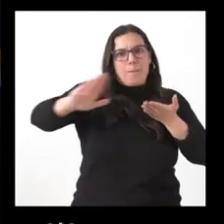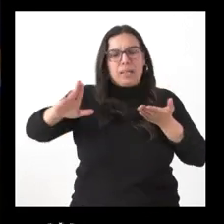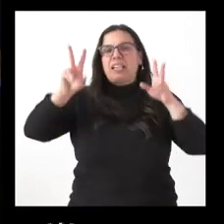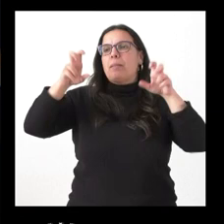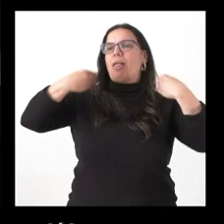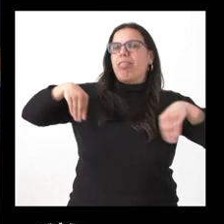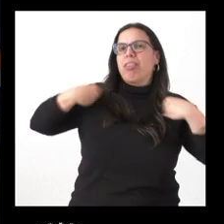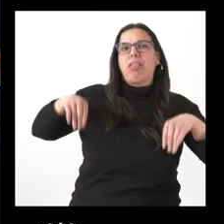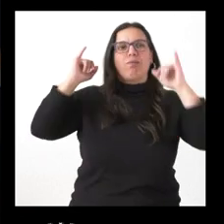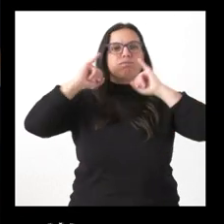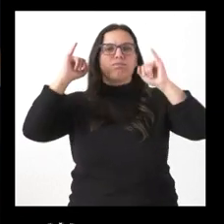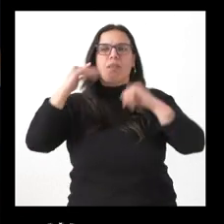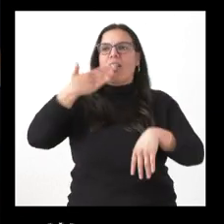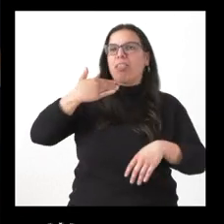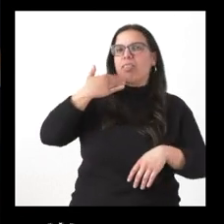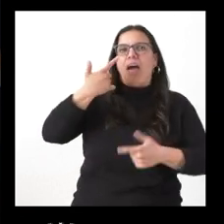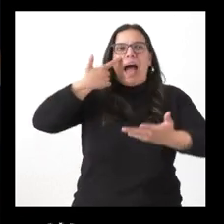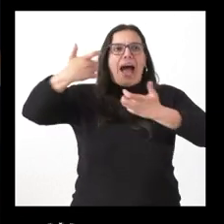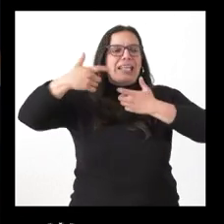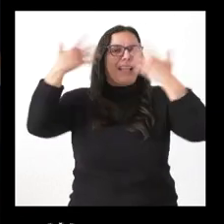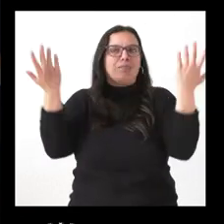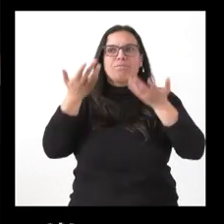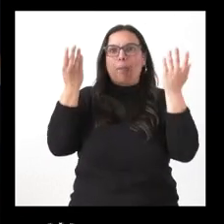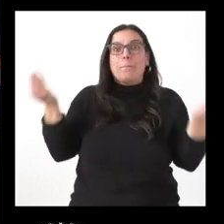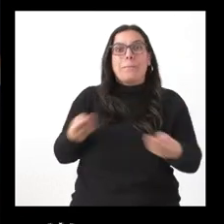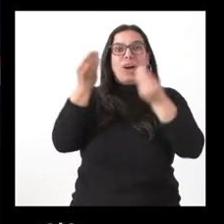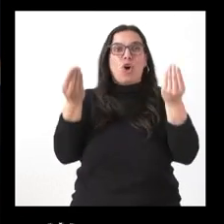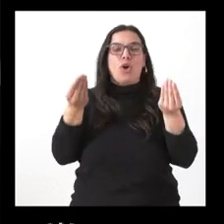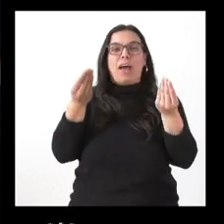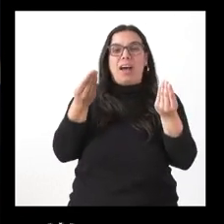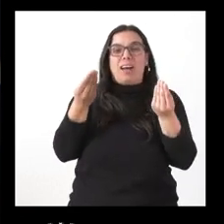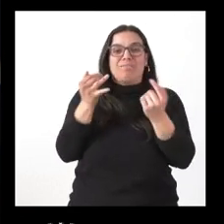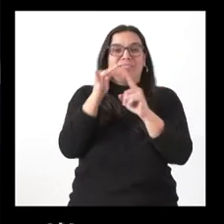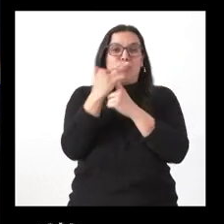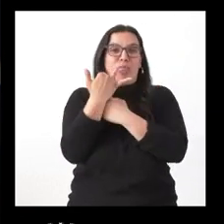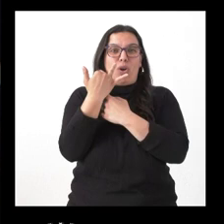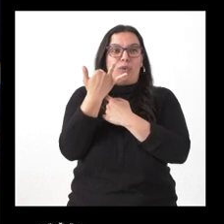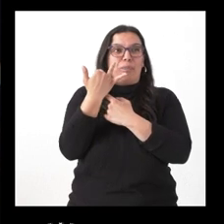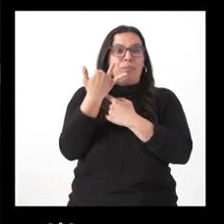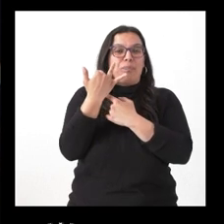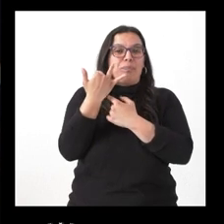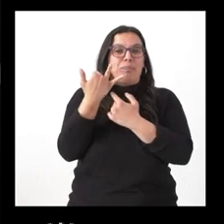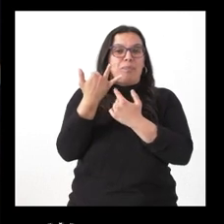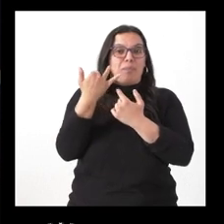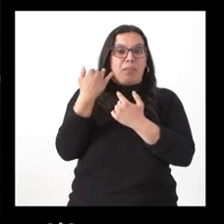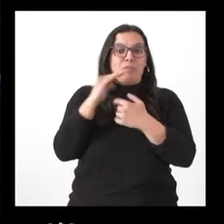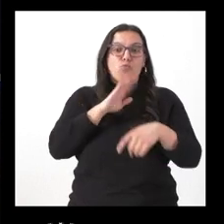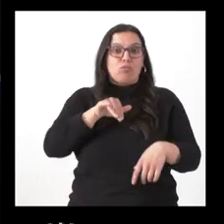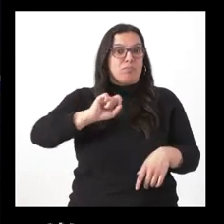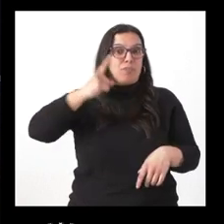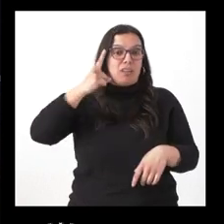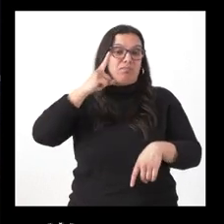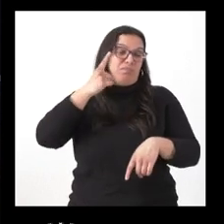lúdico o de artístico o de mejora de sus condiciones digamos más apropiadas en función de lo que